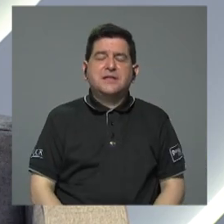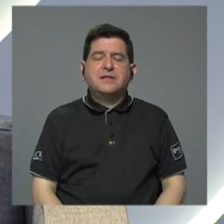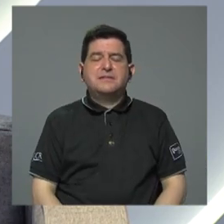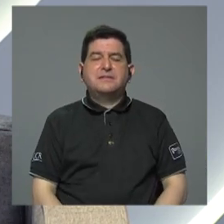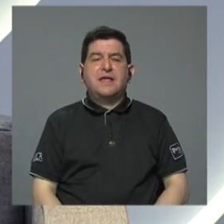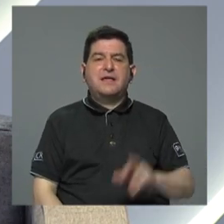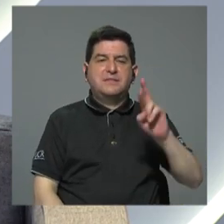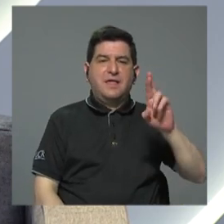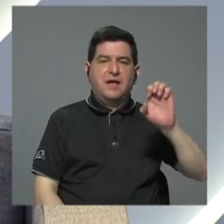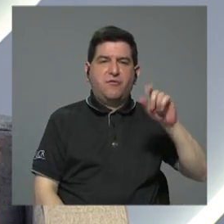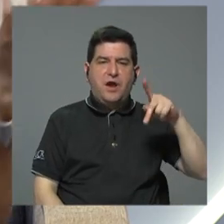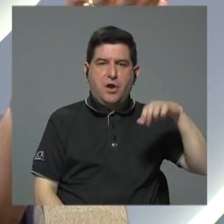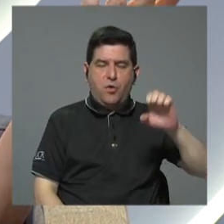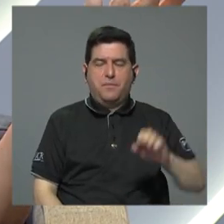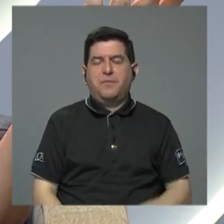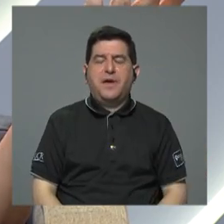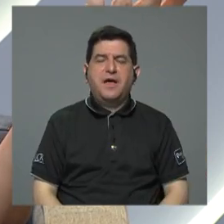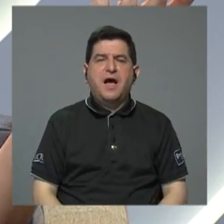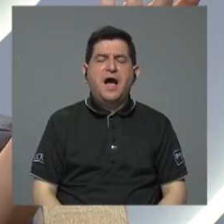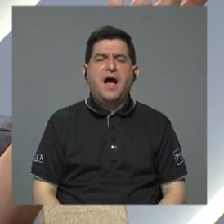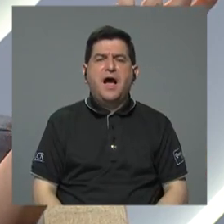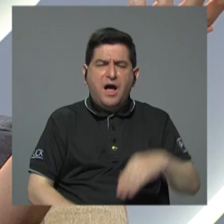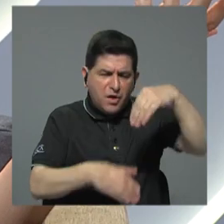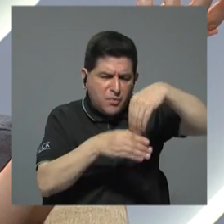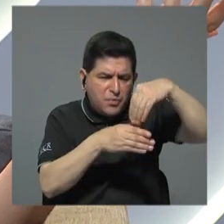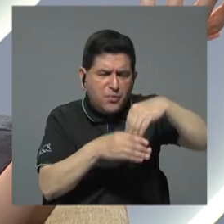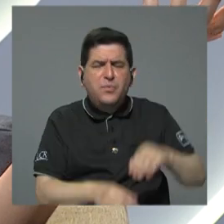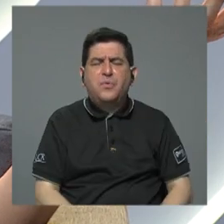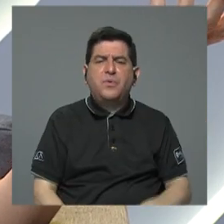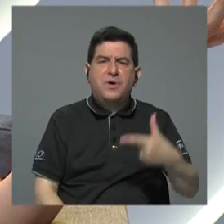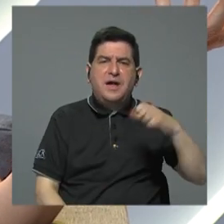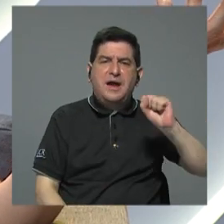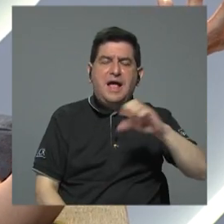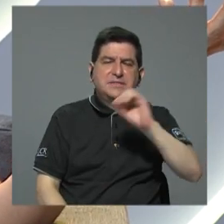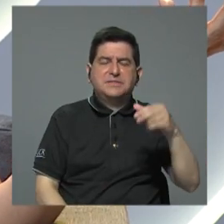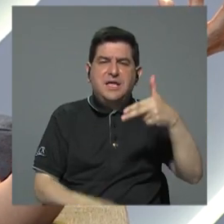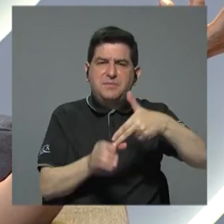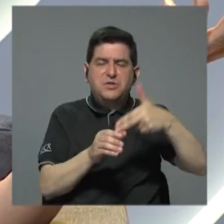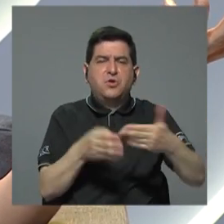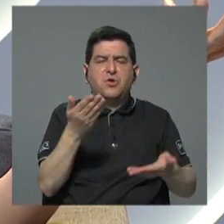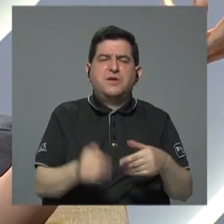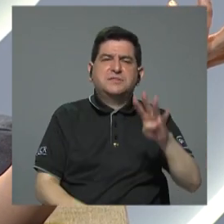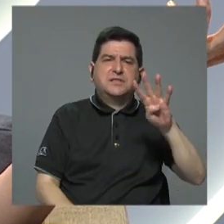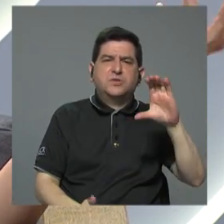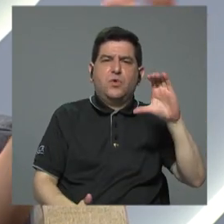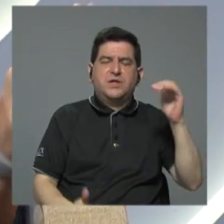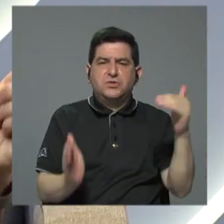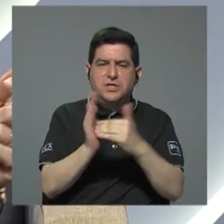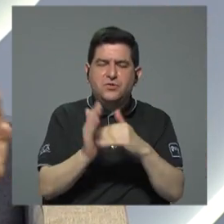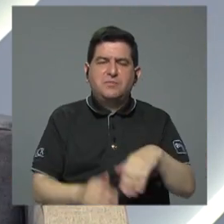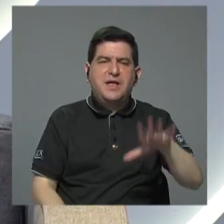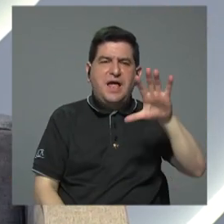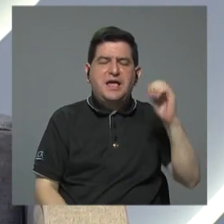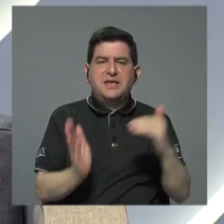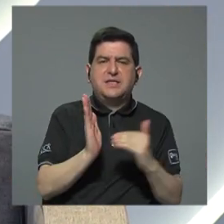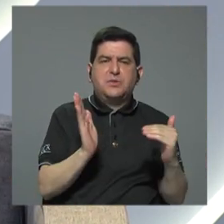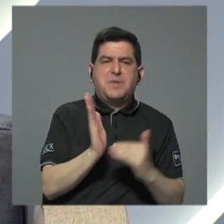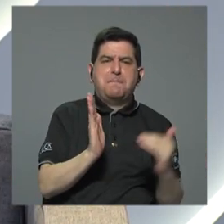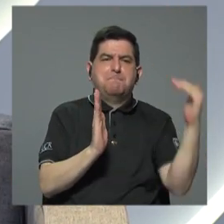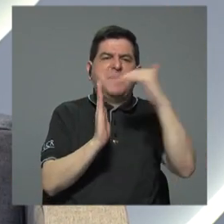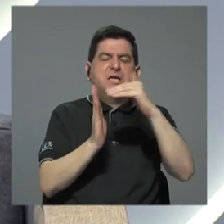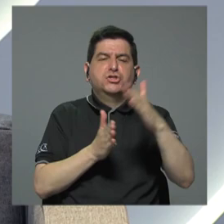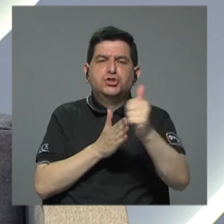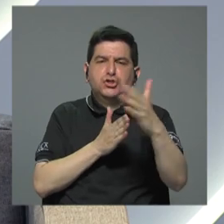dice, bueno, que las reservas potenciales de gas y petróleo en este país podrían alcanzar entre 400 mil y 500 mil millones